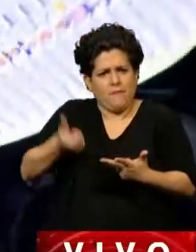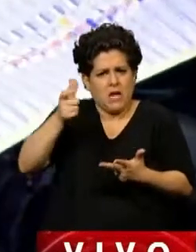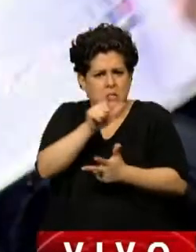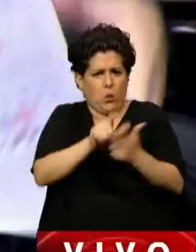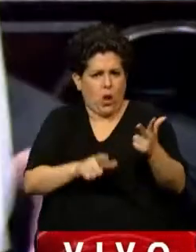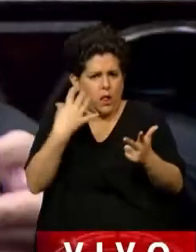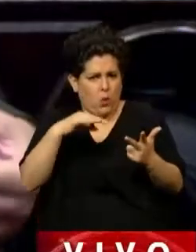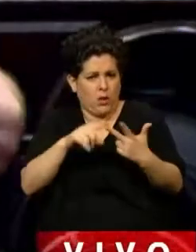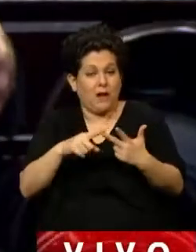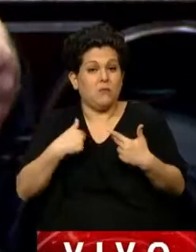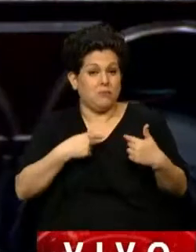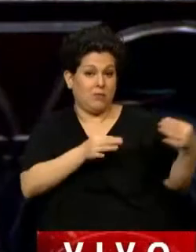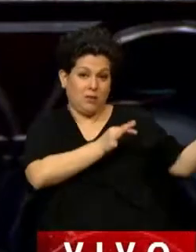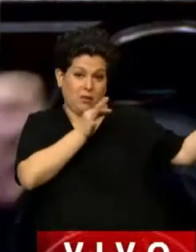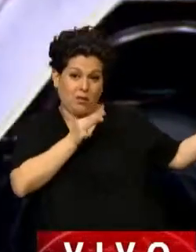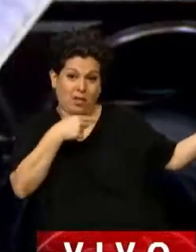esta